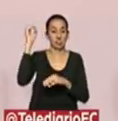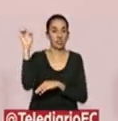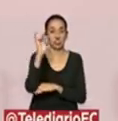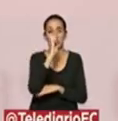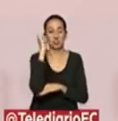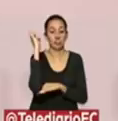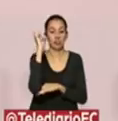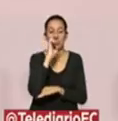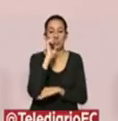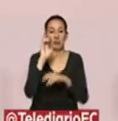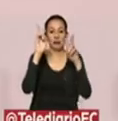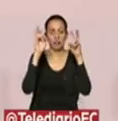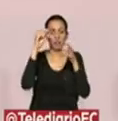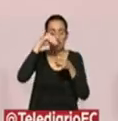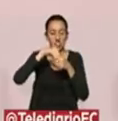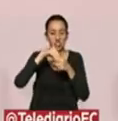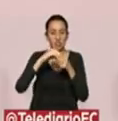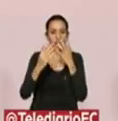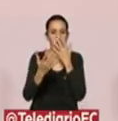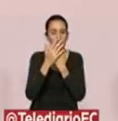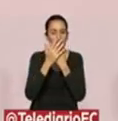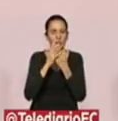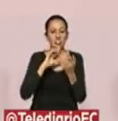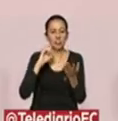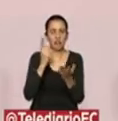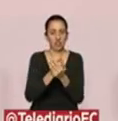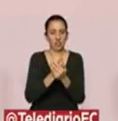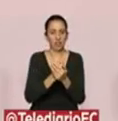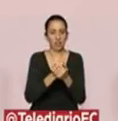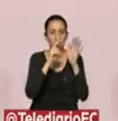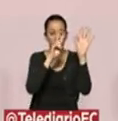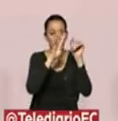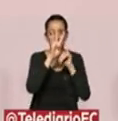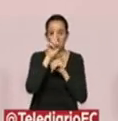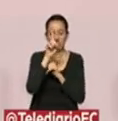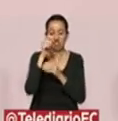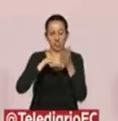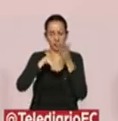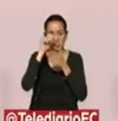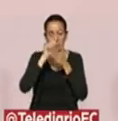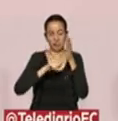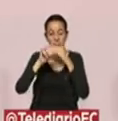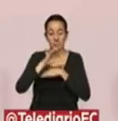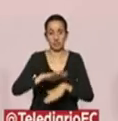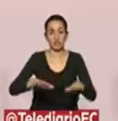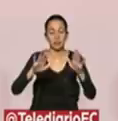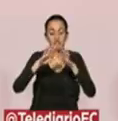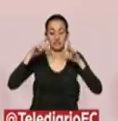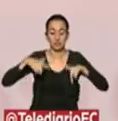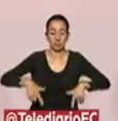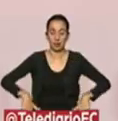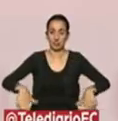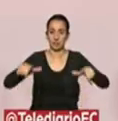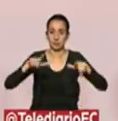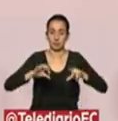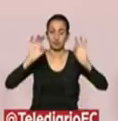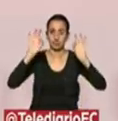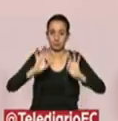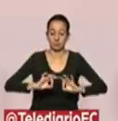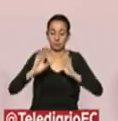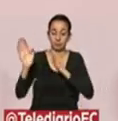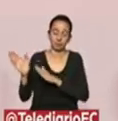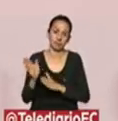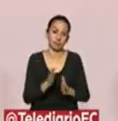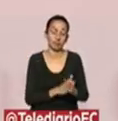excepción en el sistema de rehabilitación social. El decreto ejecutivo 741 firmado ayer por el presidente Lenín Moreno declara el estado de excepción